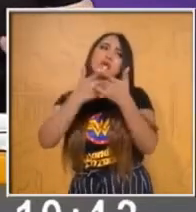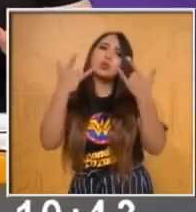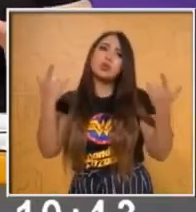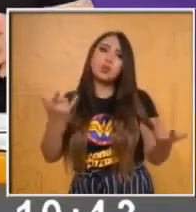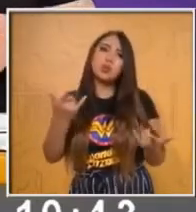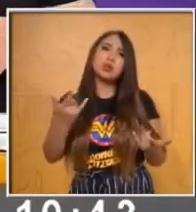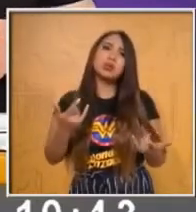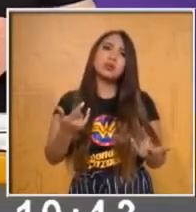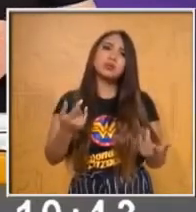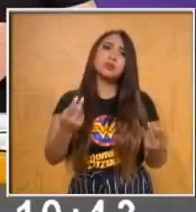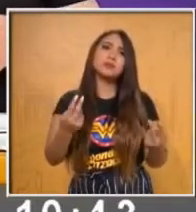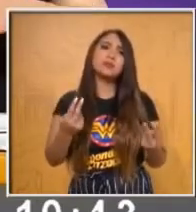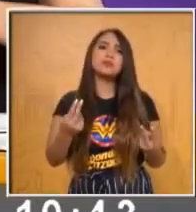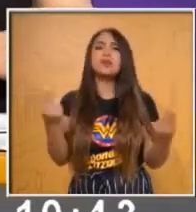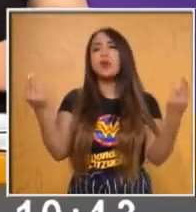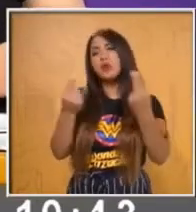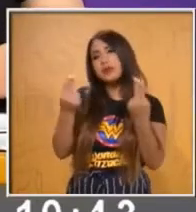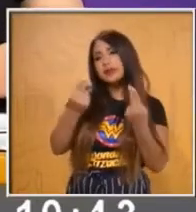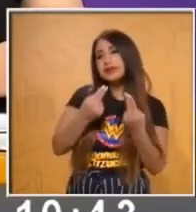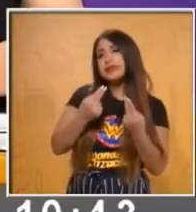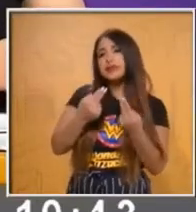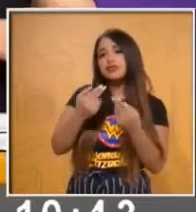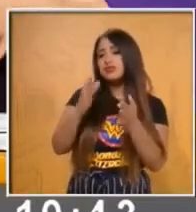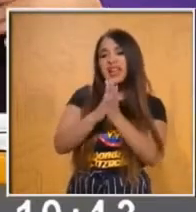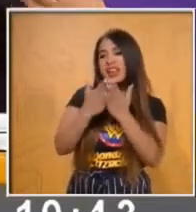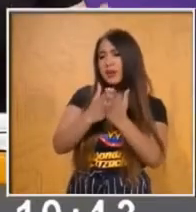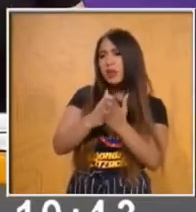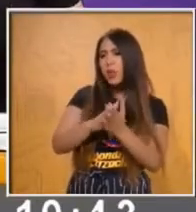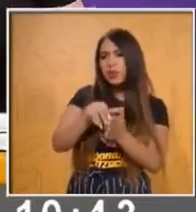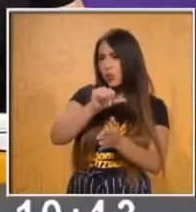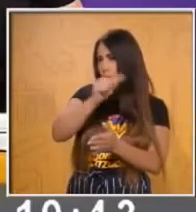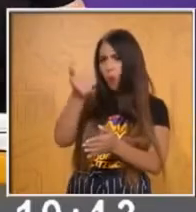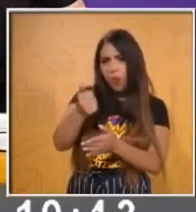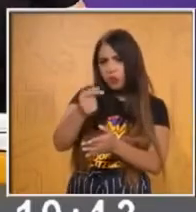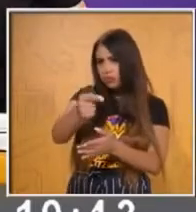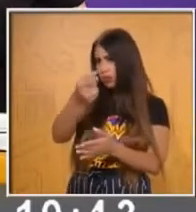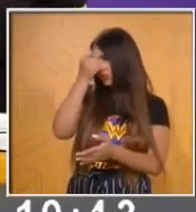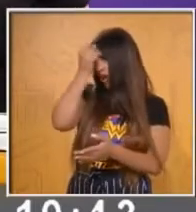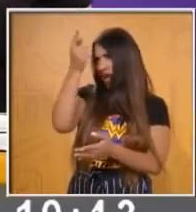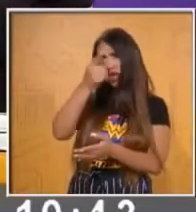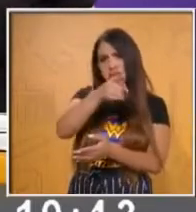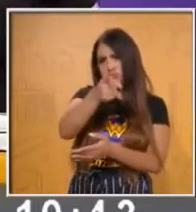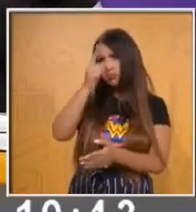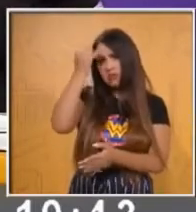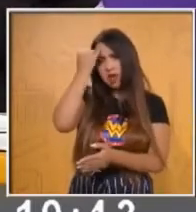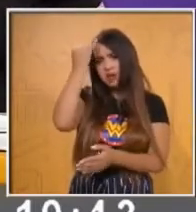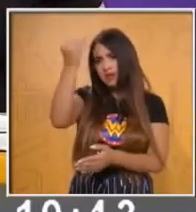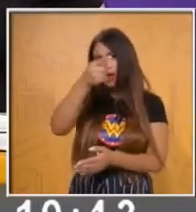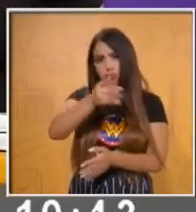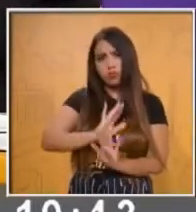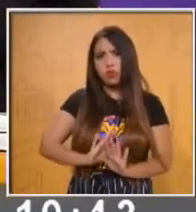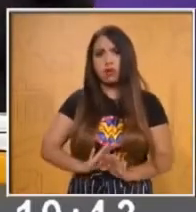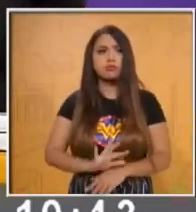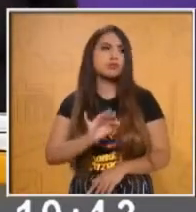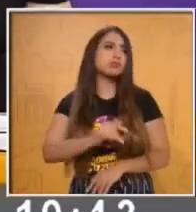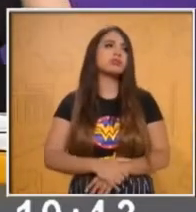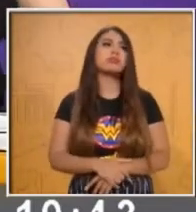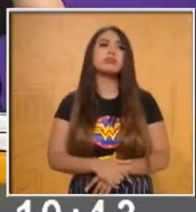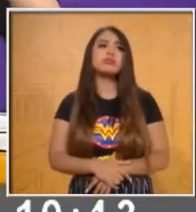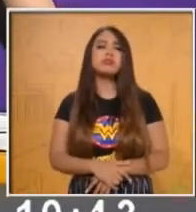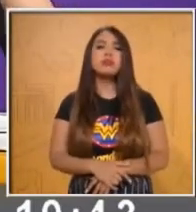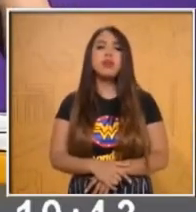No necesariamente tiene que ser de tu libro de texto. Puedes crear tu propio cuento. Así es, y pues ya con